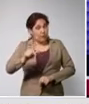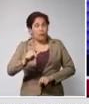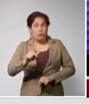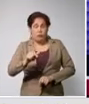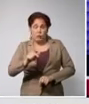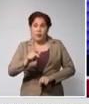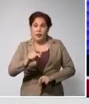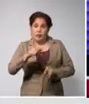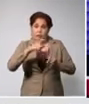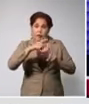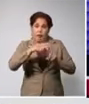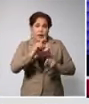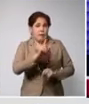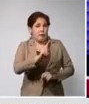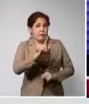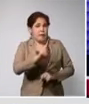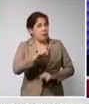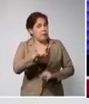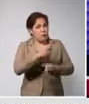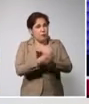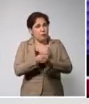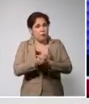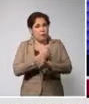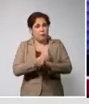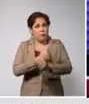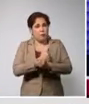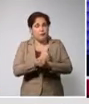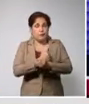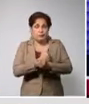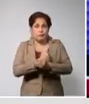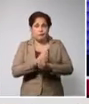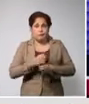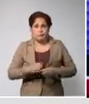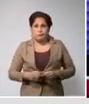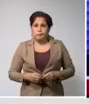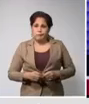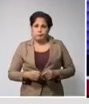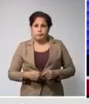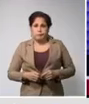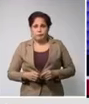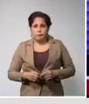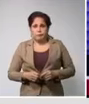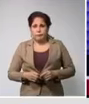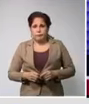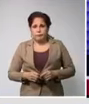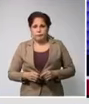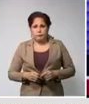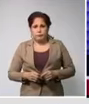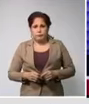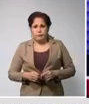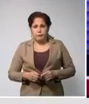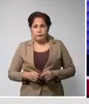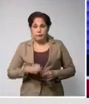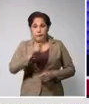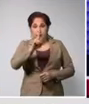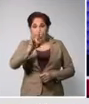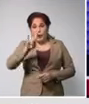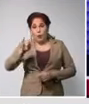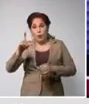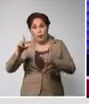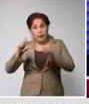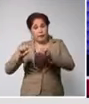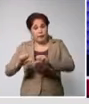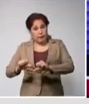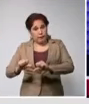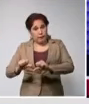elevada, de mucho riesgo para cada uno de estos pacientes. 29 críticos